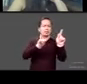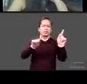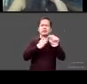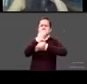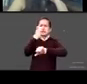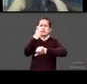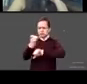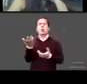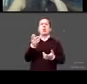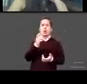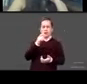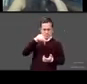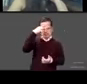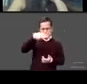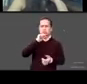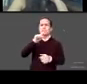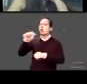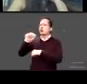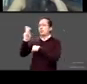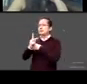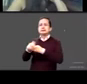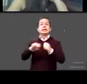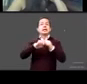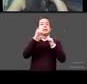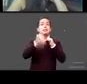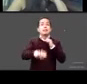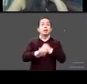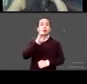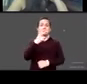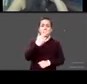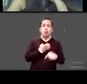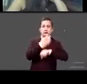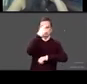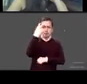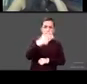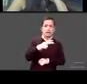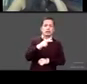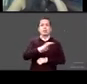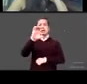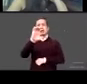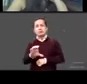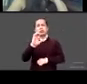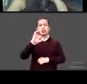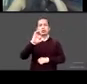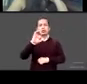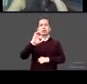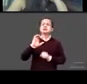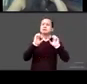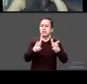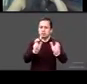países. Tenemos gente de Chihuahua, Estado de México, Baja California, de Chiapas, Veracruz, Quintana